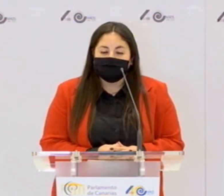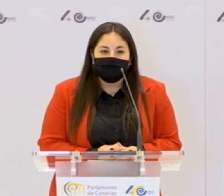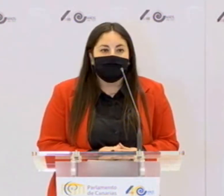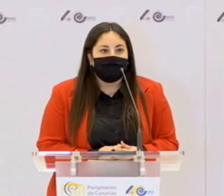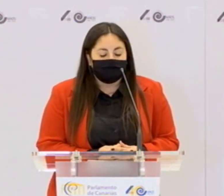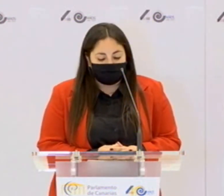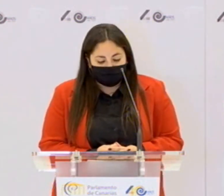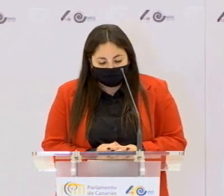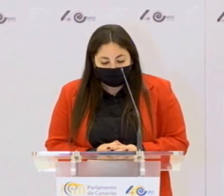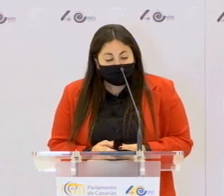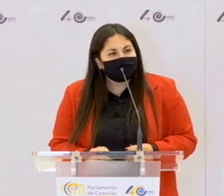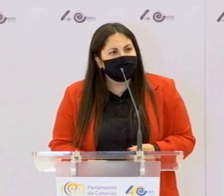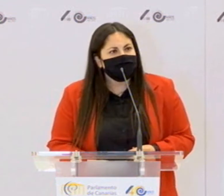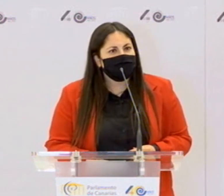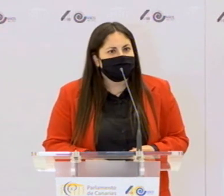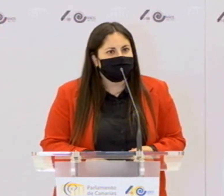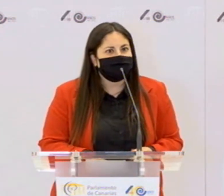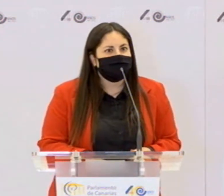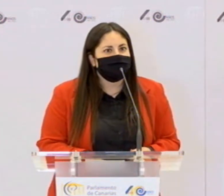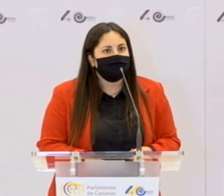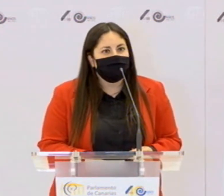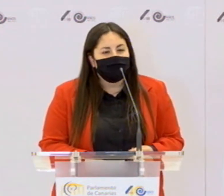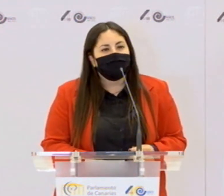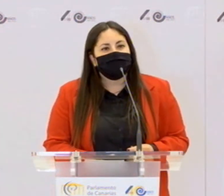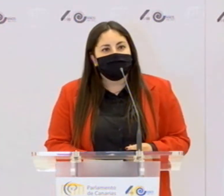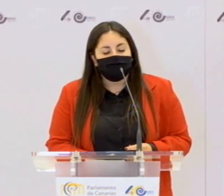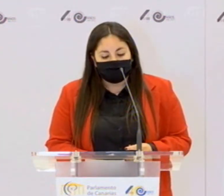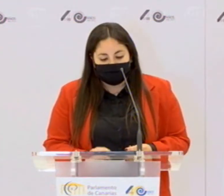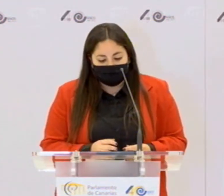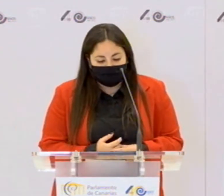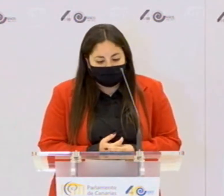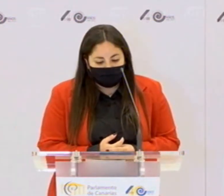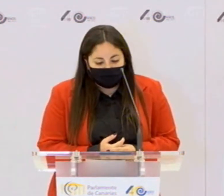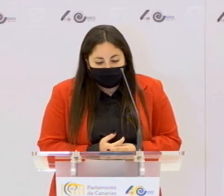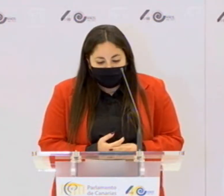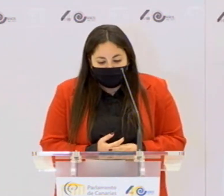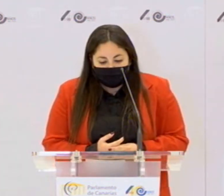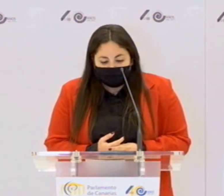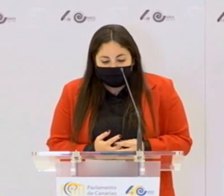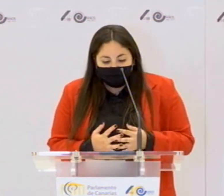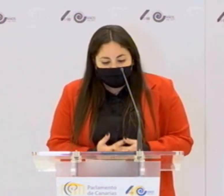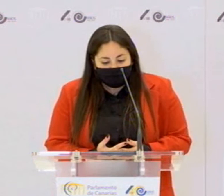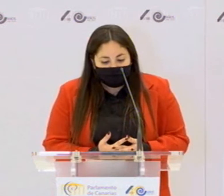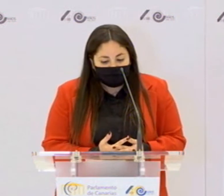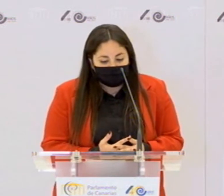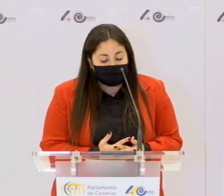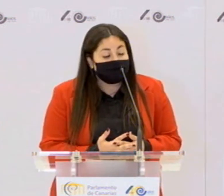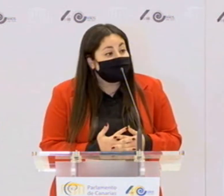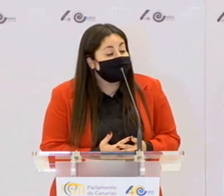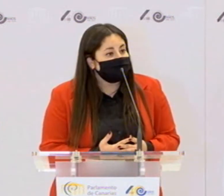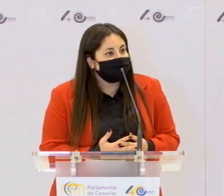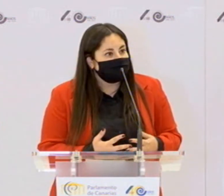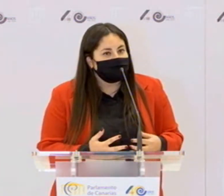sumar y para aportar. Creo que eso es lo que nos está pidiendo hoy en día la ciudadanía. Creemos además que